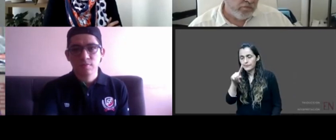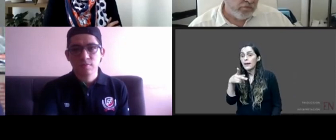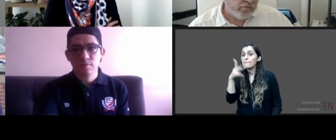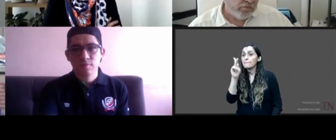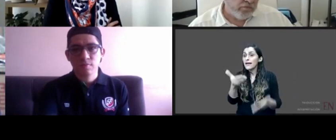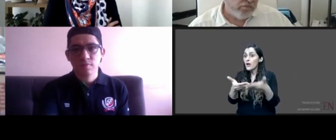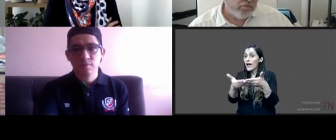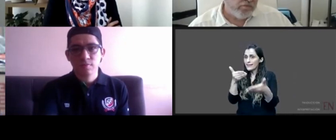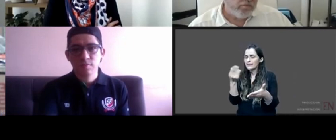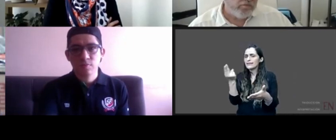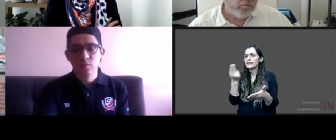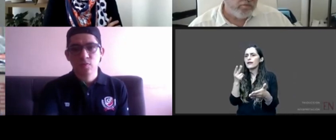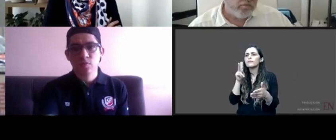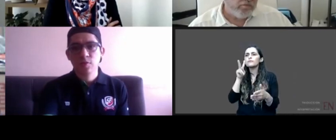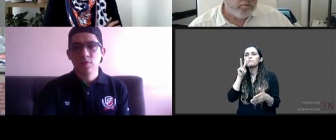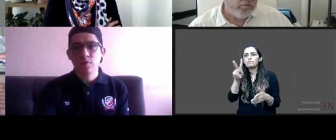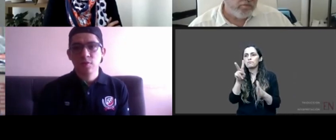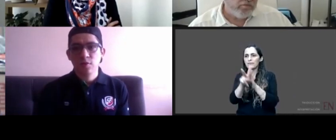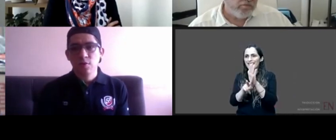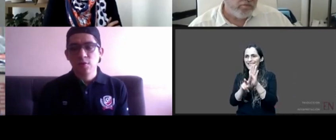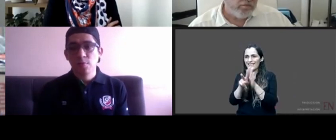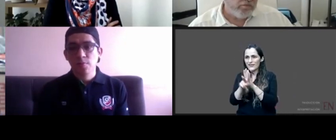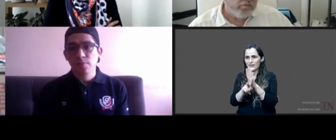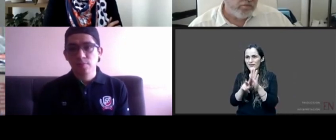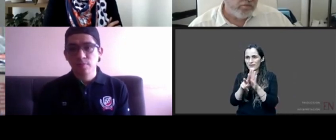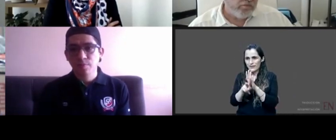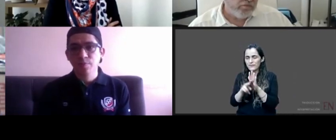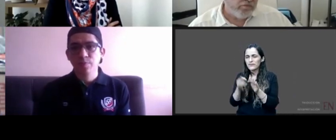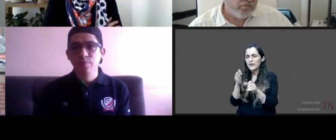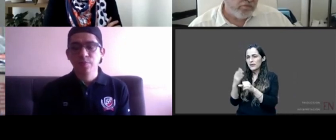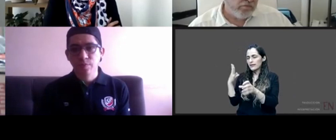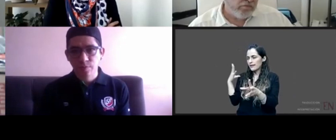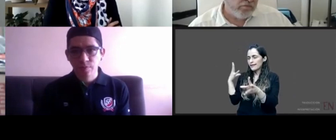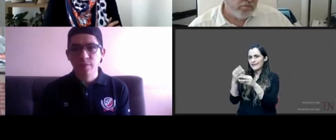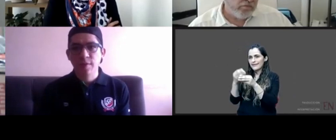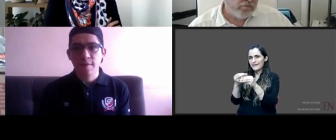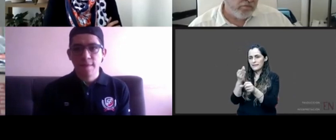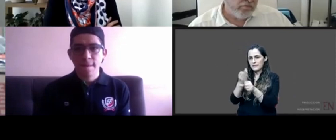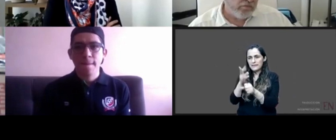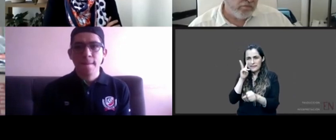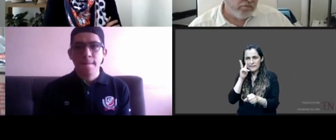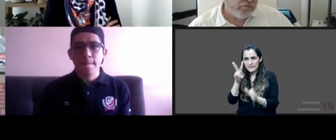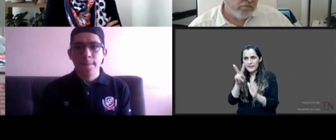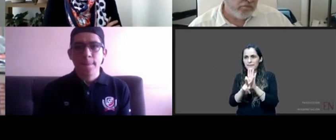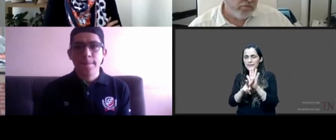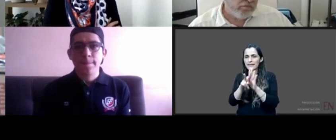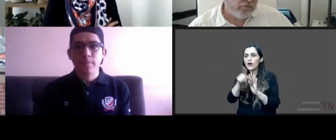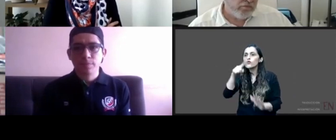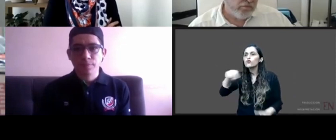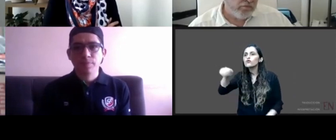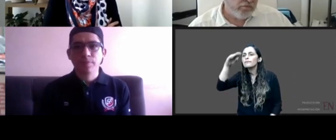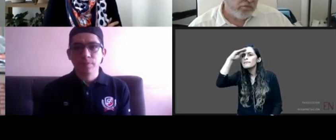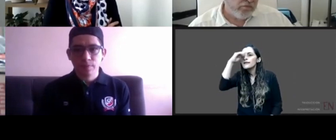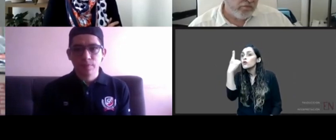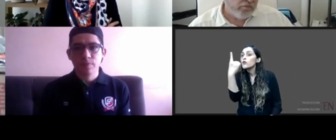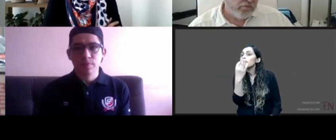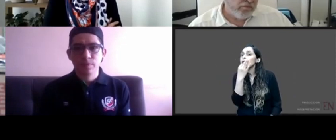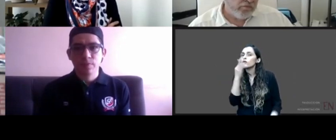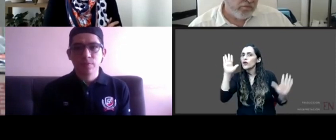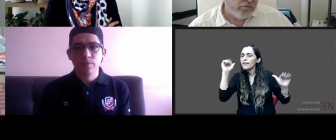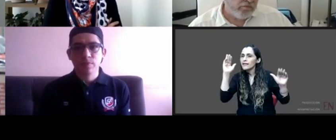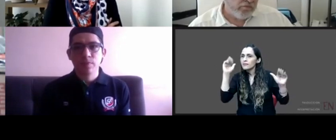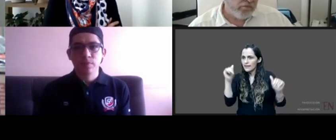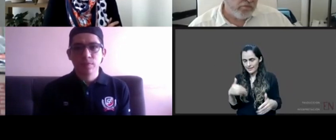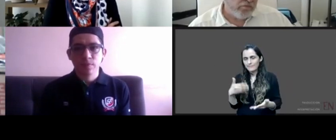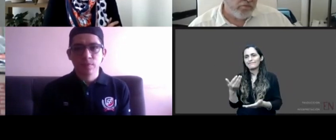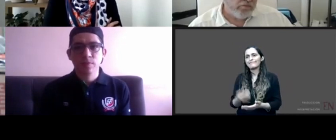muy claro lo que hemos platicado hasta ahorita. Entonces, vamos a ver el video. Piensa en esa despedida de un minutito y regresamos.